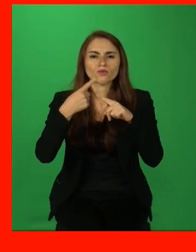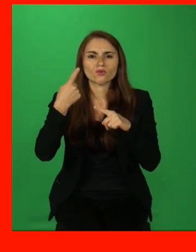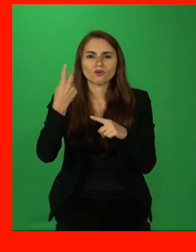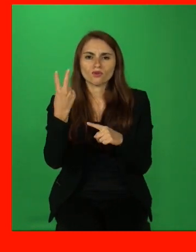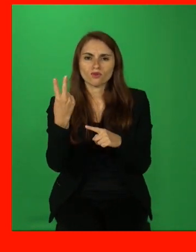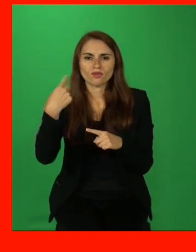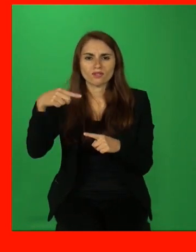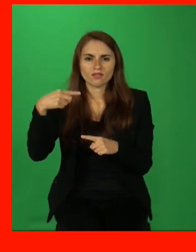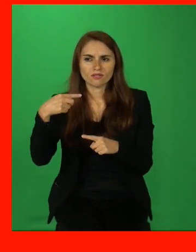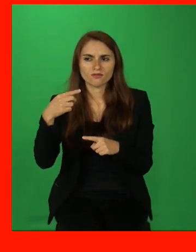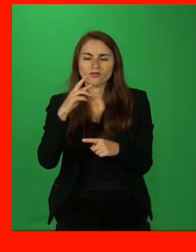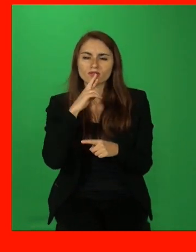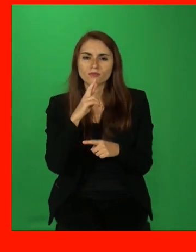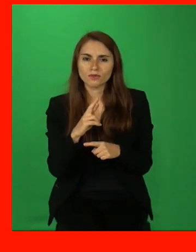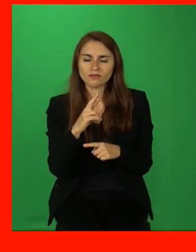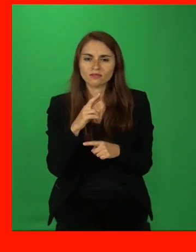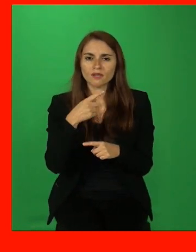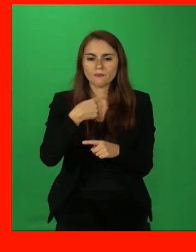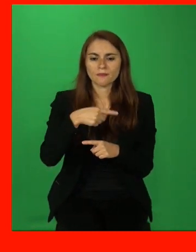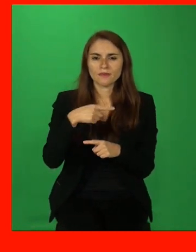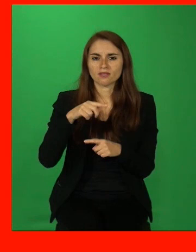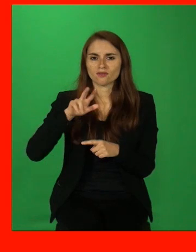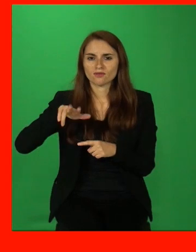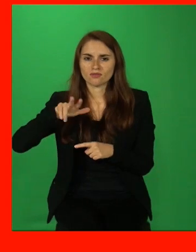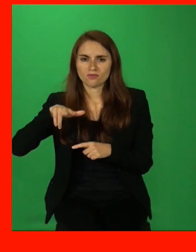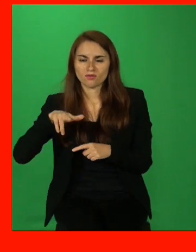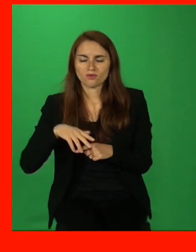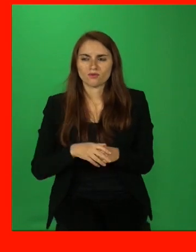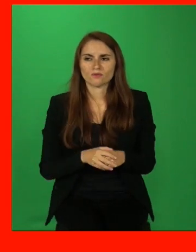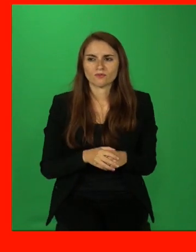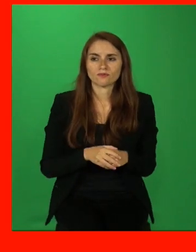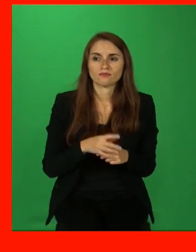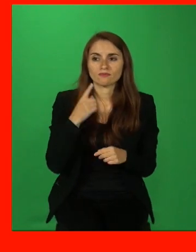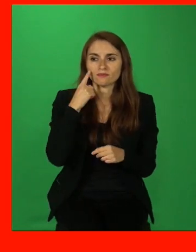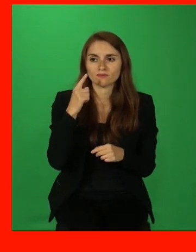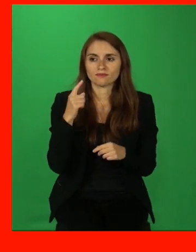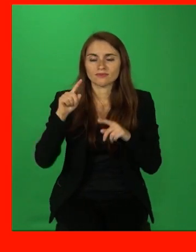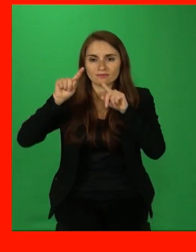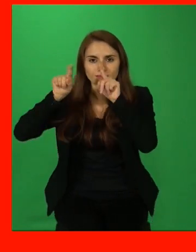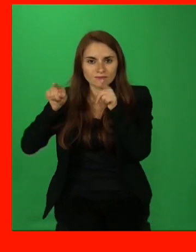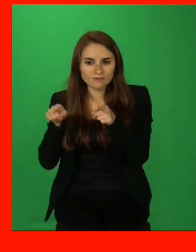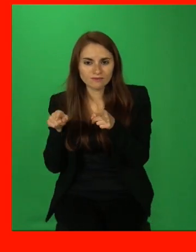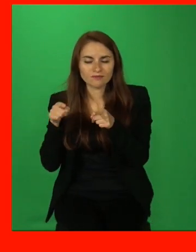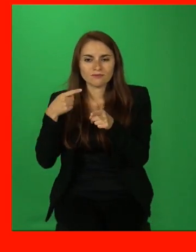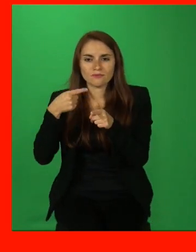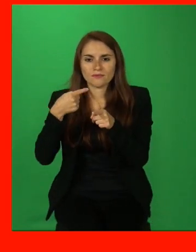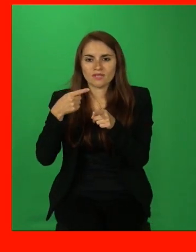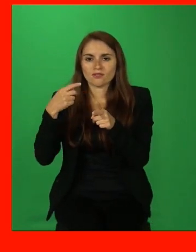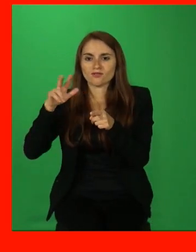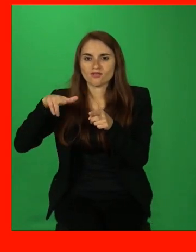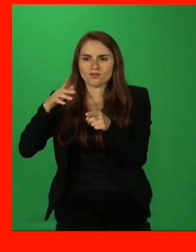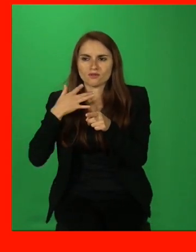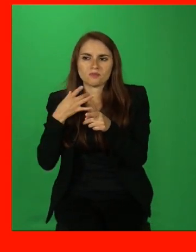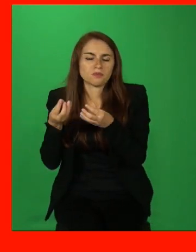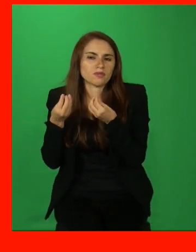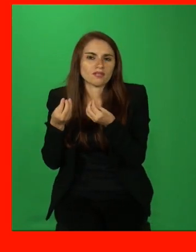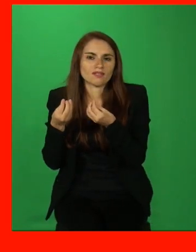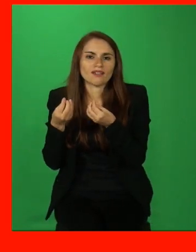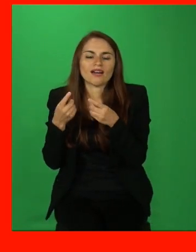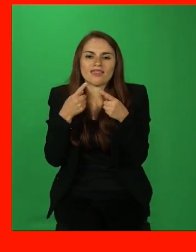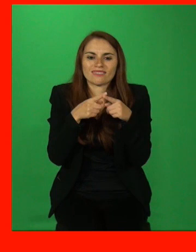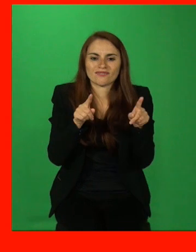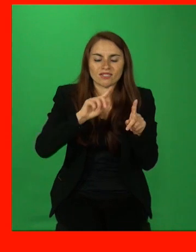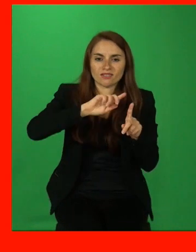18 negativo muy bien y lo ponemos en paréntesis el 18 negativo para que para